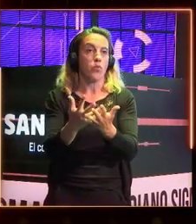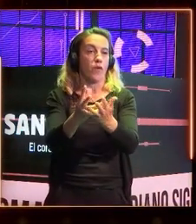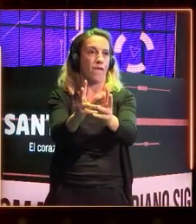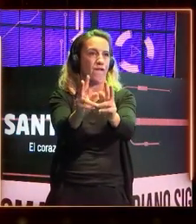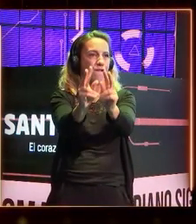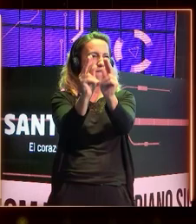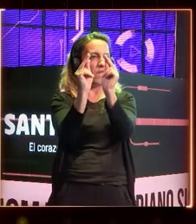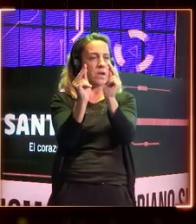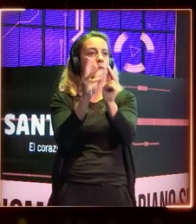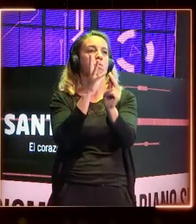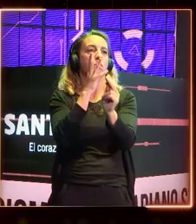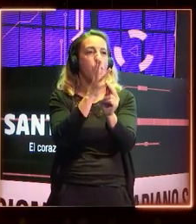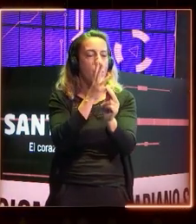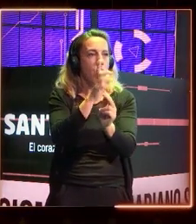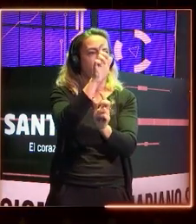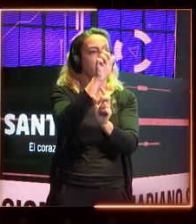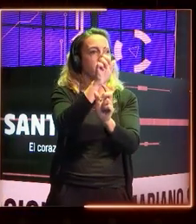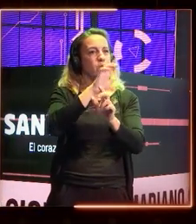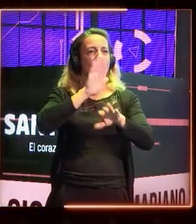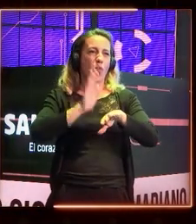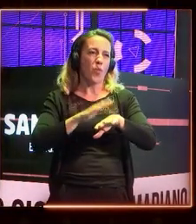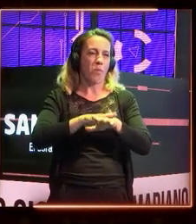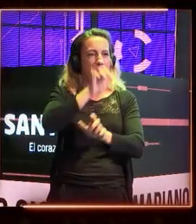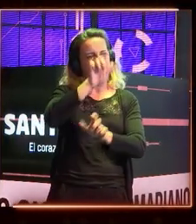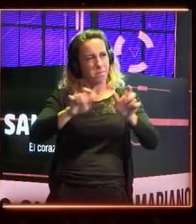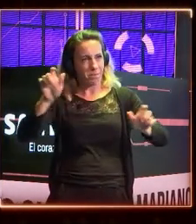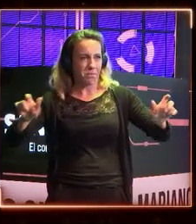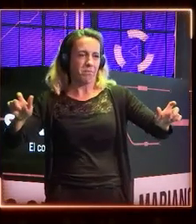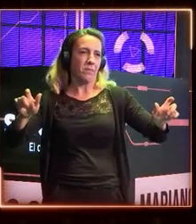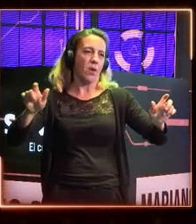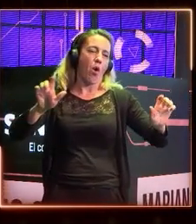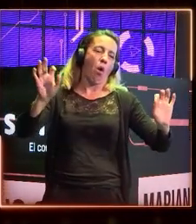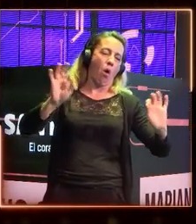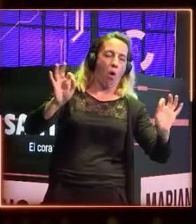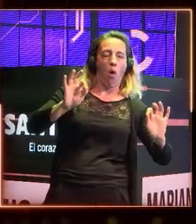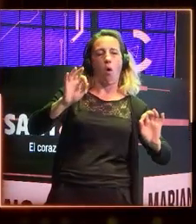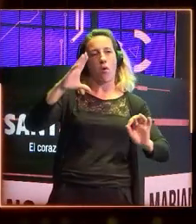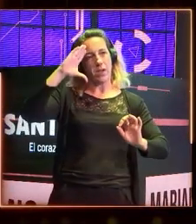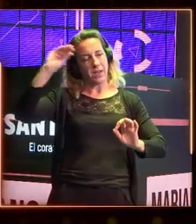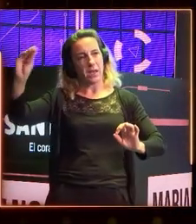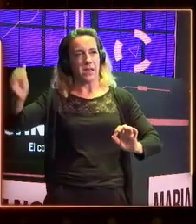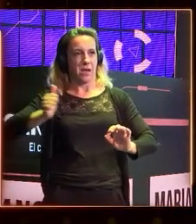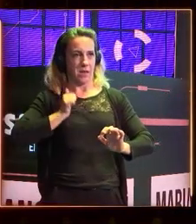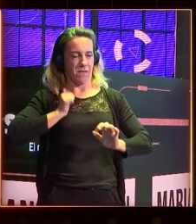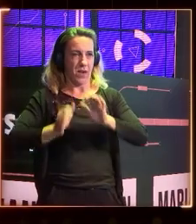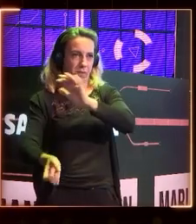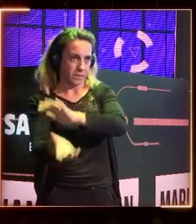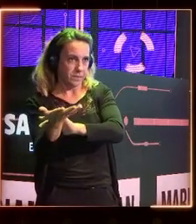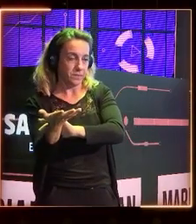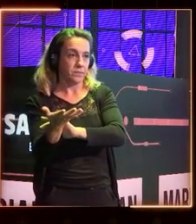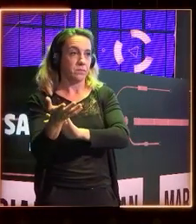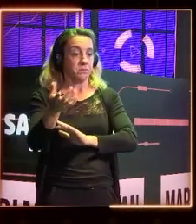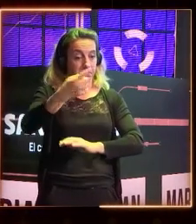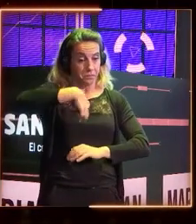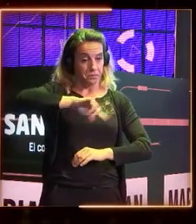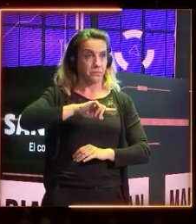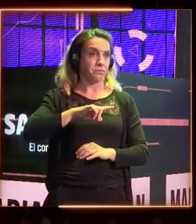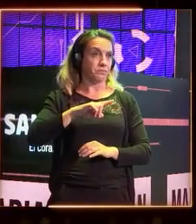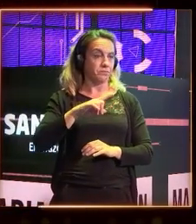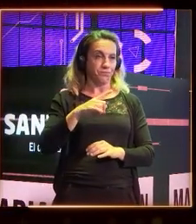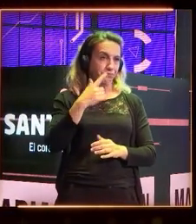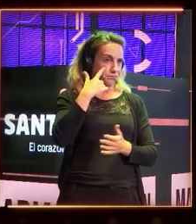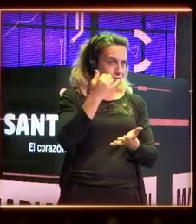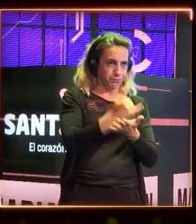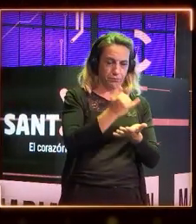sesgos por los caprichos o por las insolencias que la Inteligencia artificial pueda generar creo que tenemos hartas muestras de que